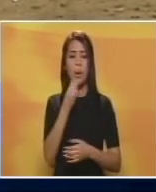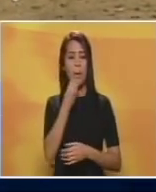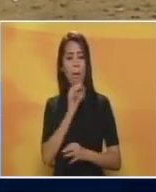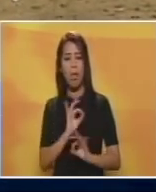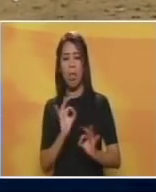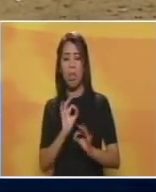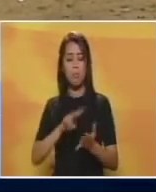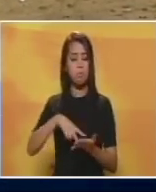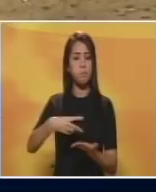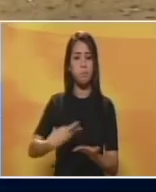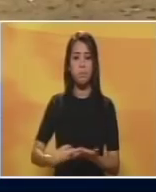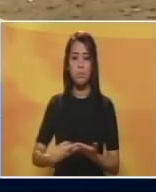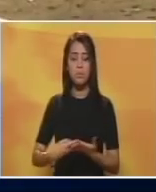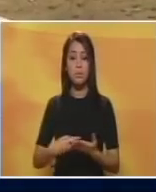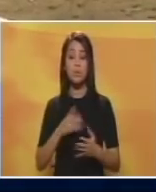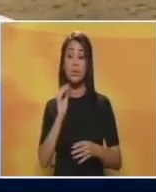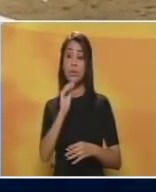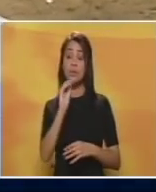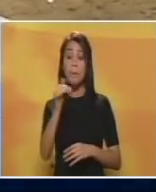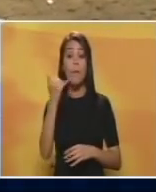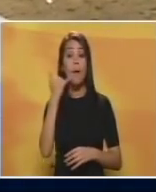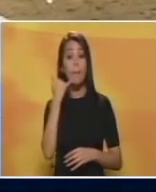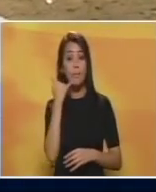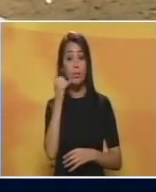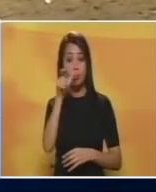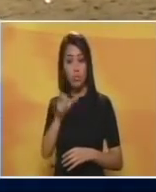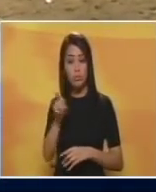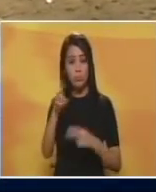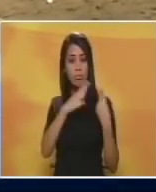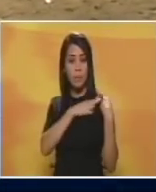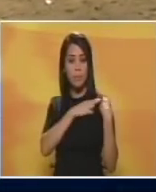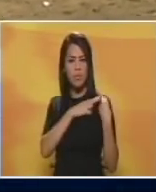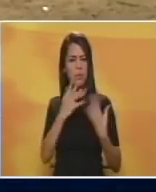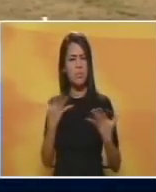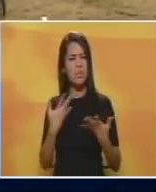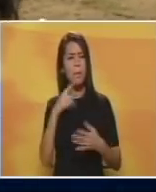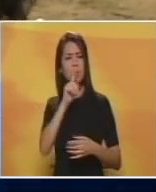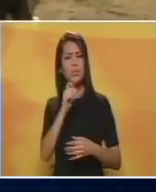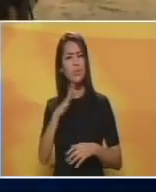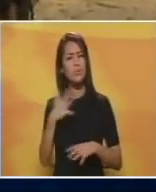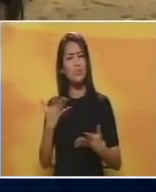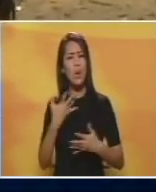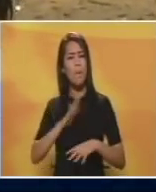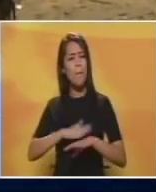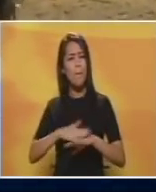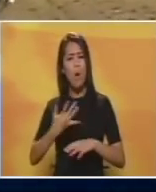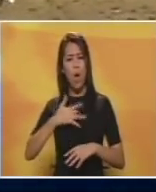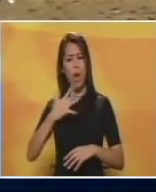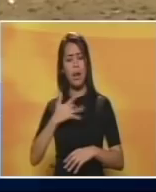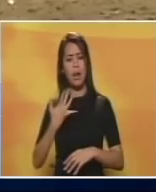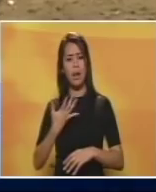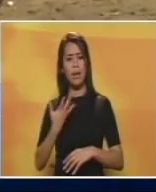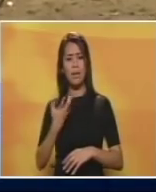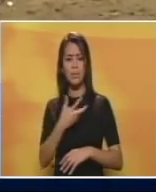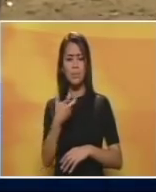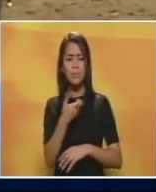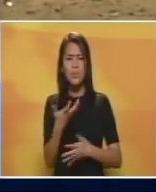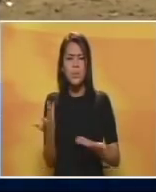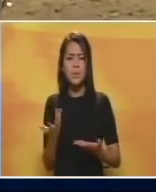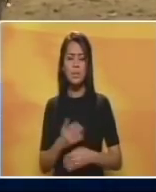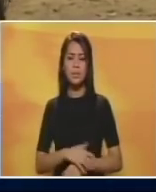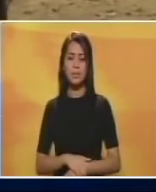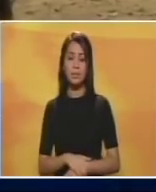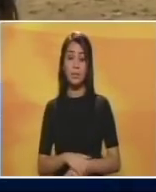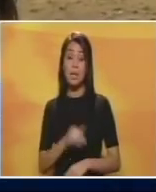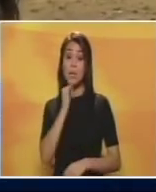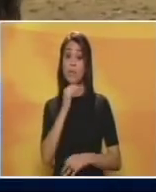Se llamó a la persona y se le dijo que era lo que le había colocado, que porque estaban presentando esos síntomas, y ella